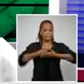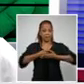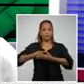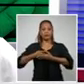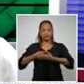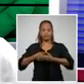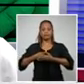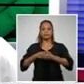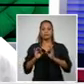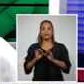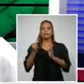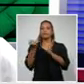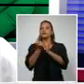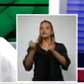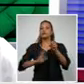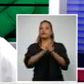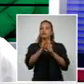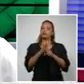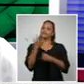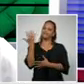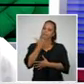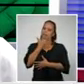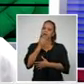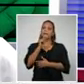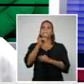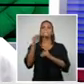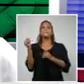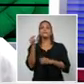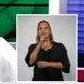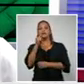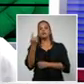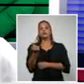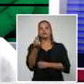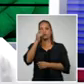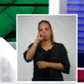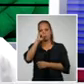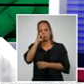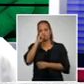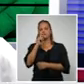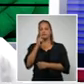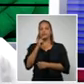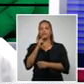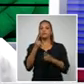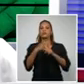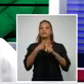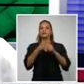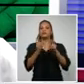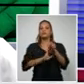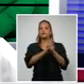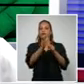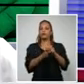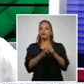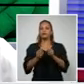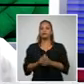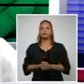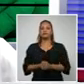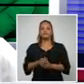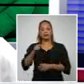diagnosticados con COVID, perdónenme, menores de 1 año, diagnosticados con COVID-19 en nuestro